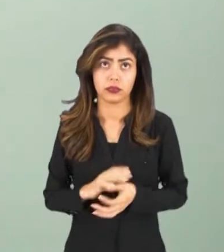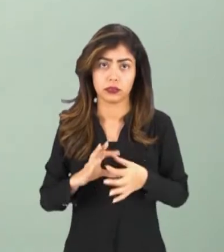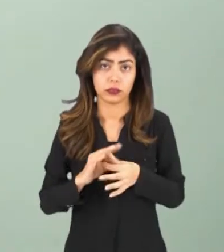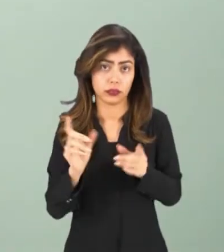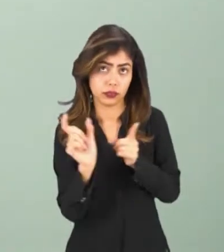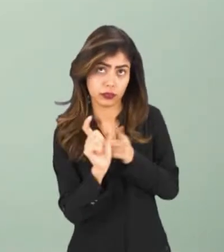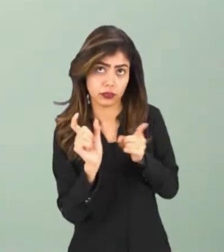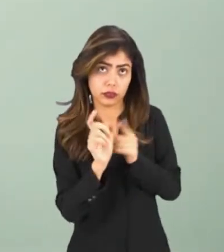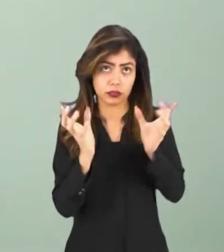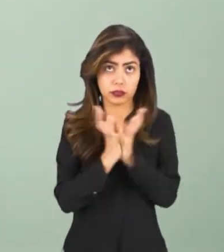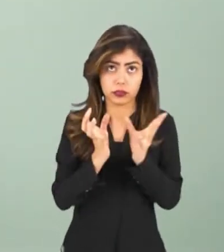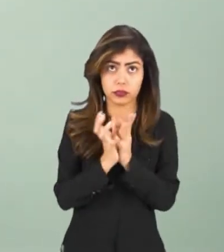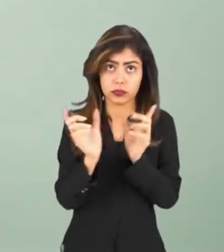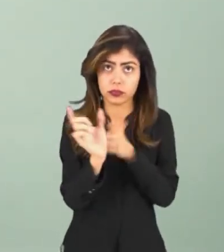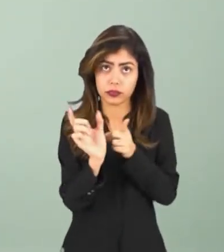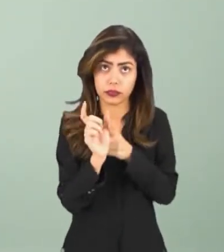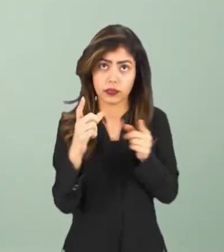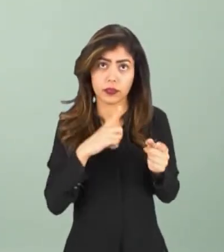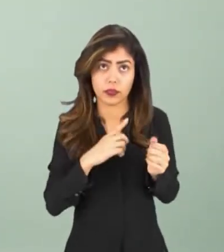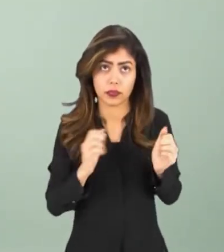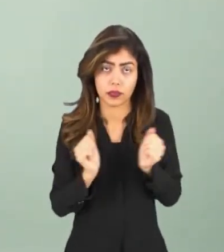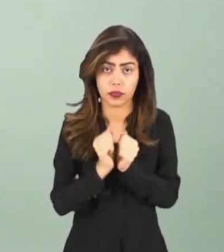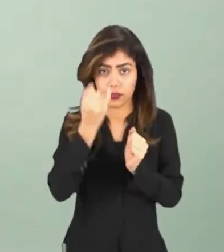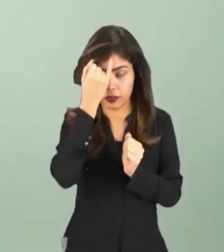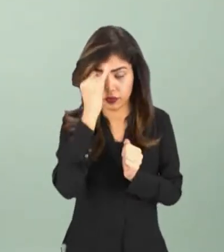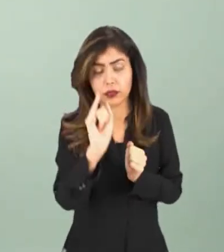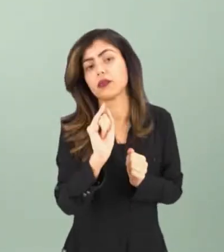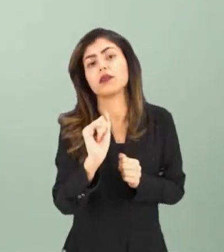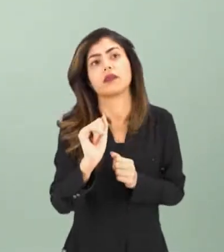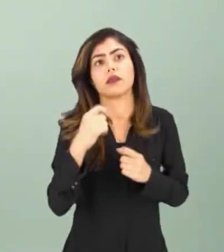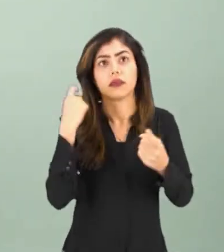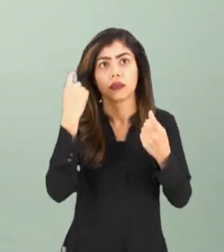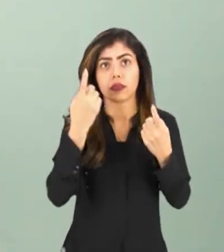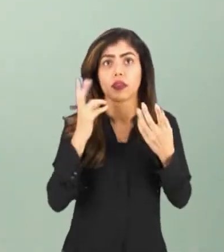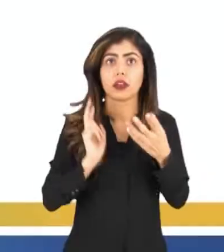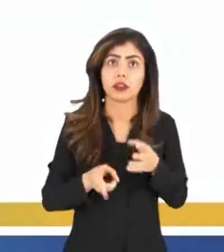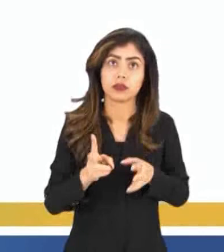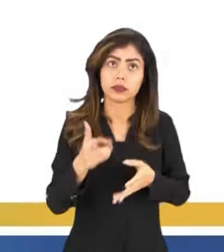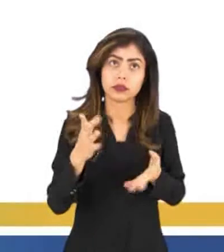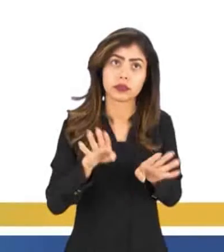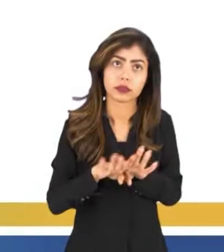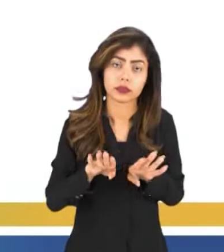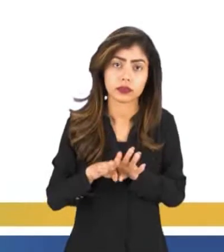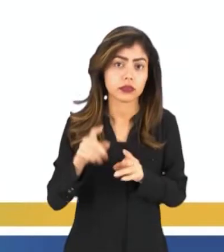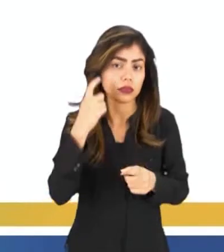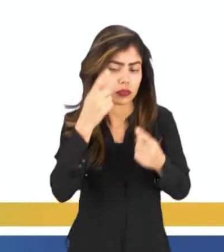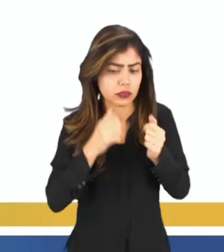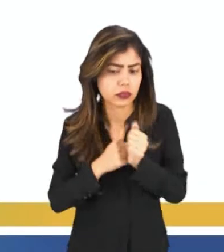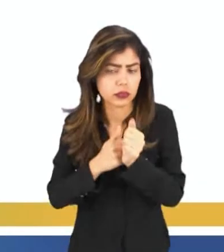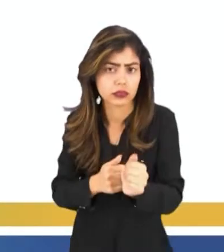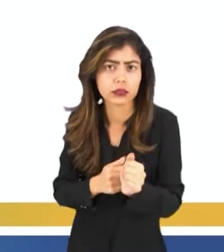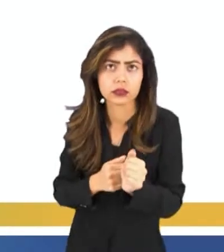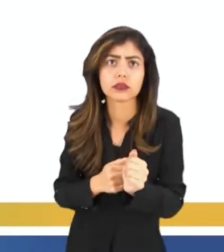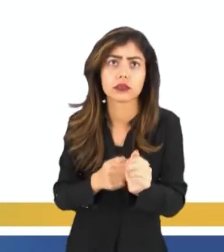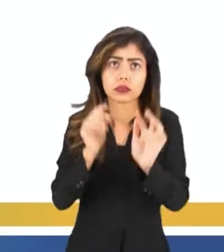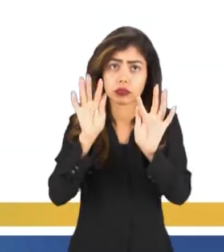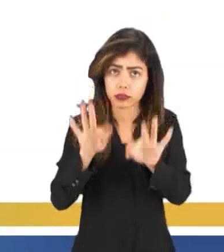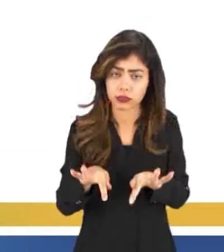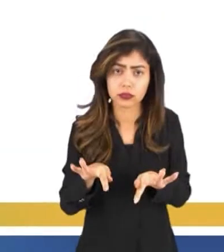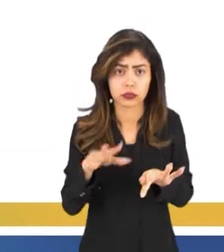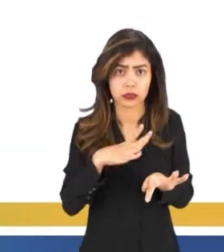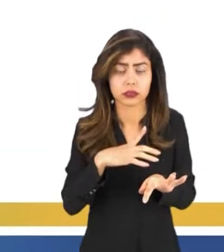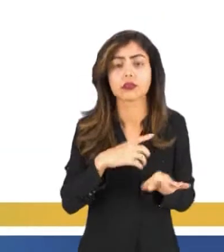consideraciones finales los conectores son palabras o grupos de palabras que sirven para unir ideas y así